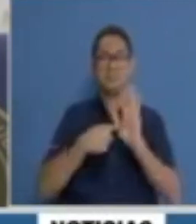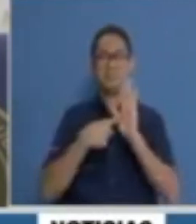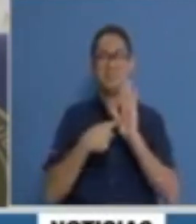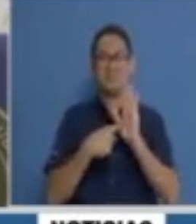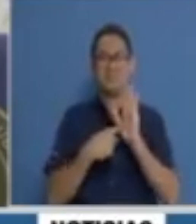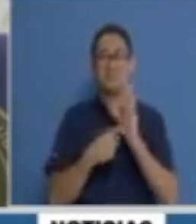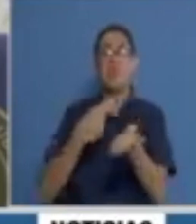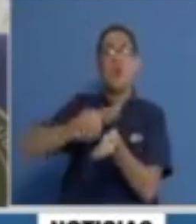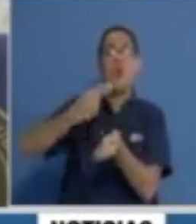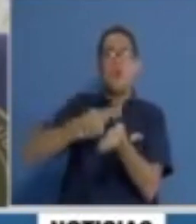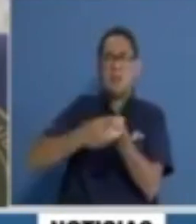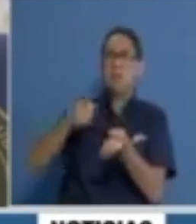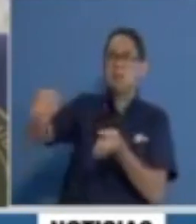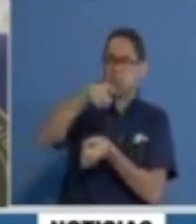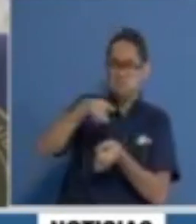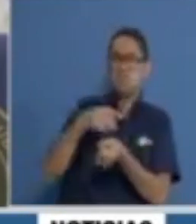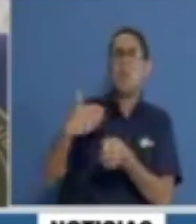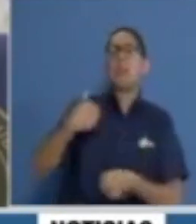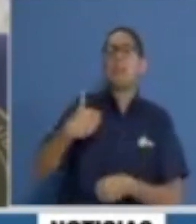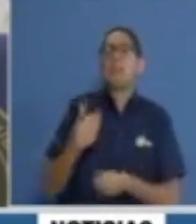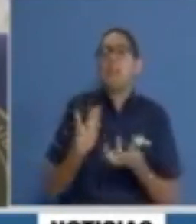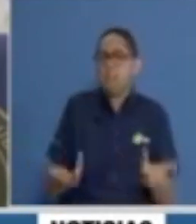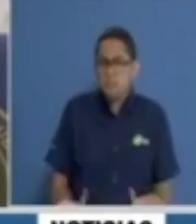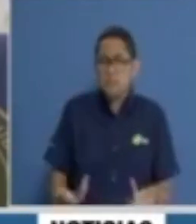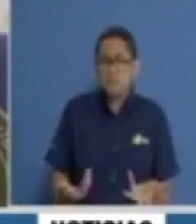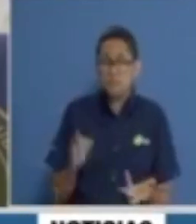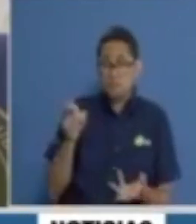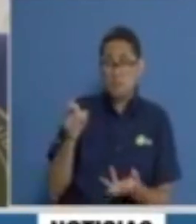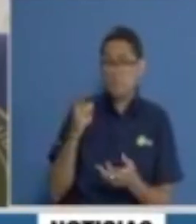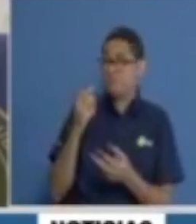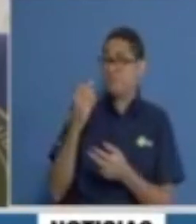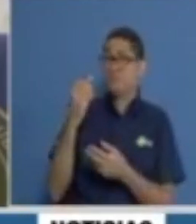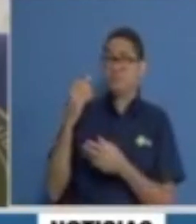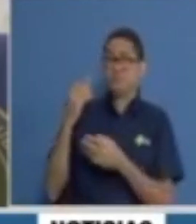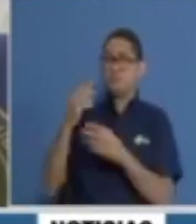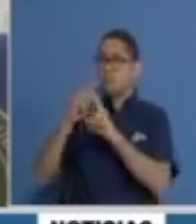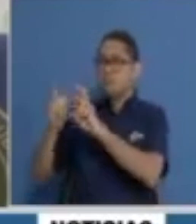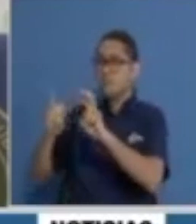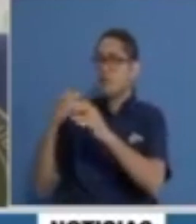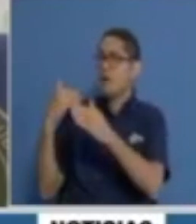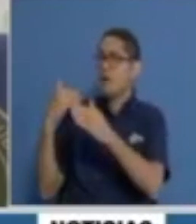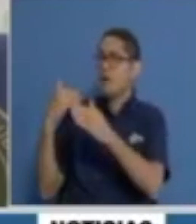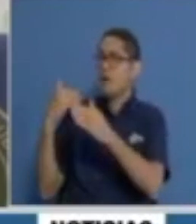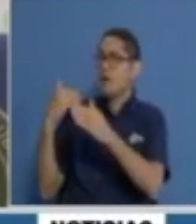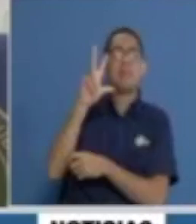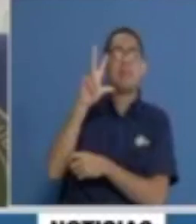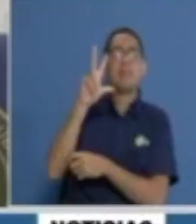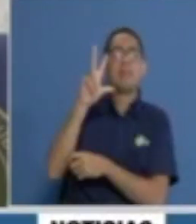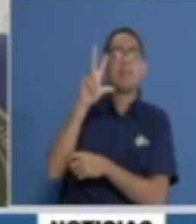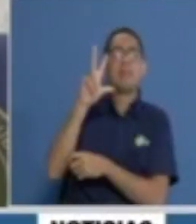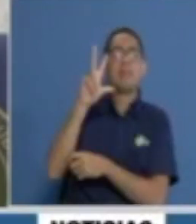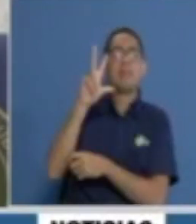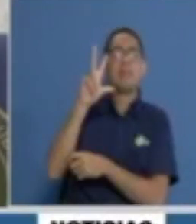la capacidad hospitalaria que tenemos. Esta es la información actualizada hasta el día 3 de mayo. Incluye la información del MINSA